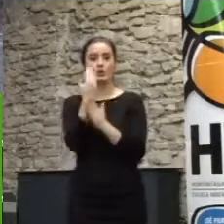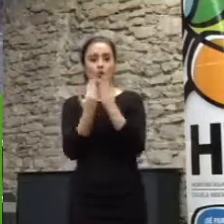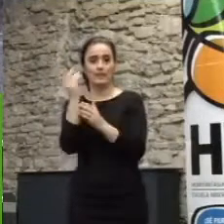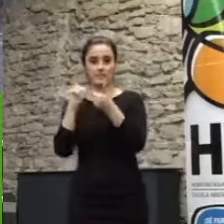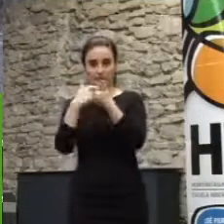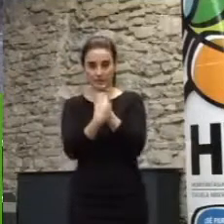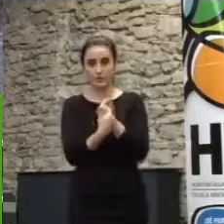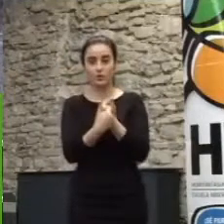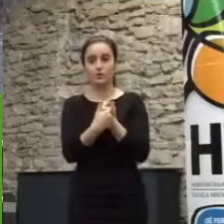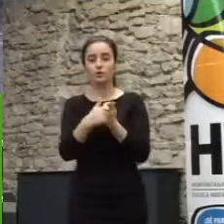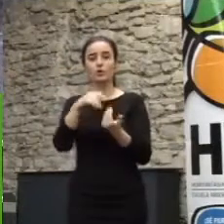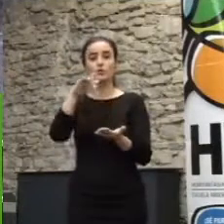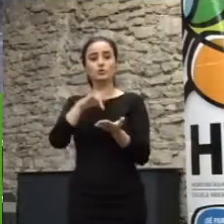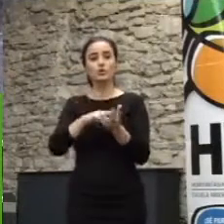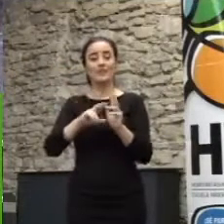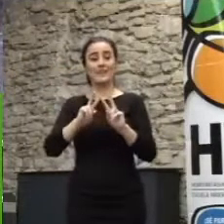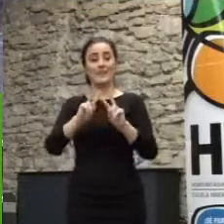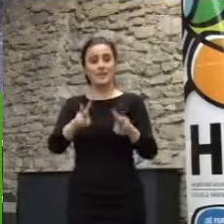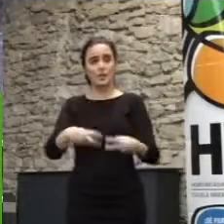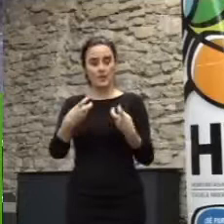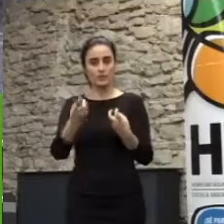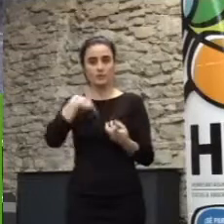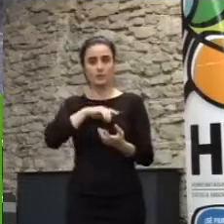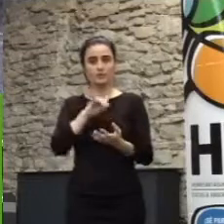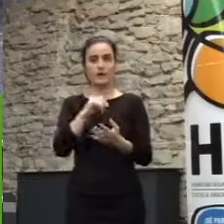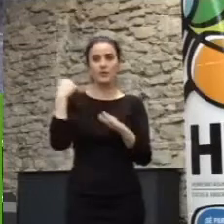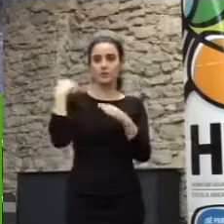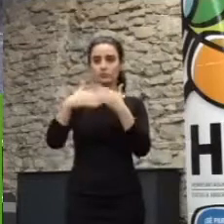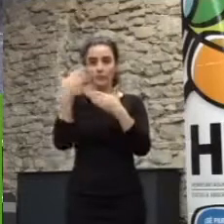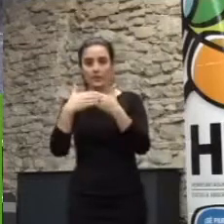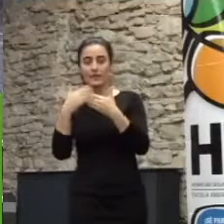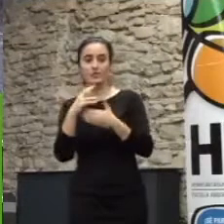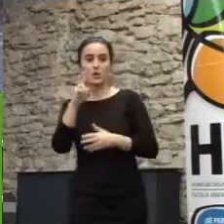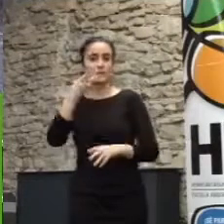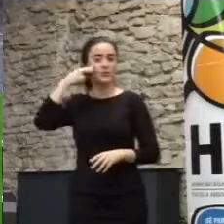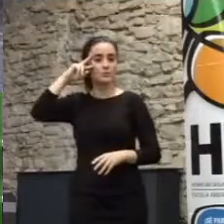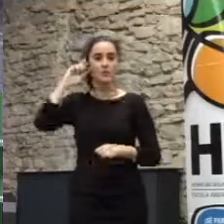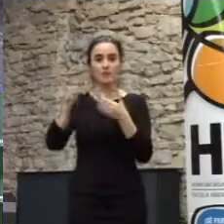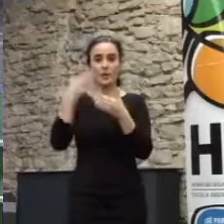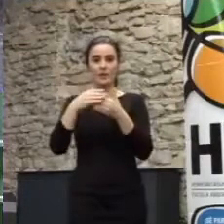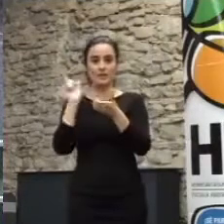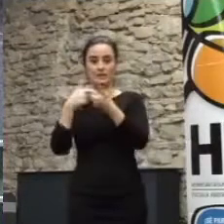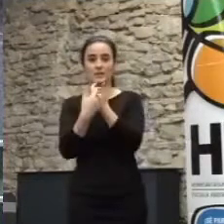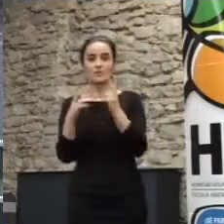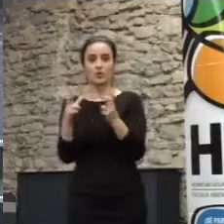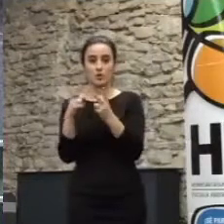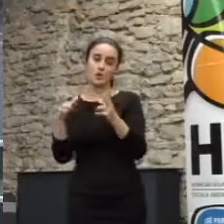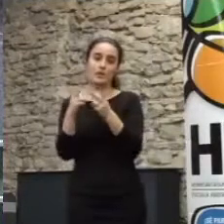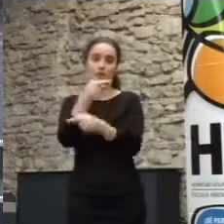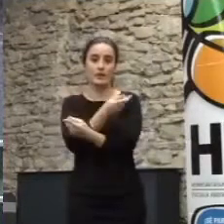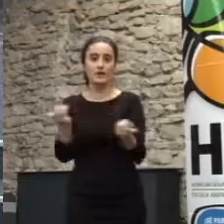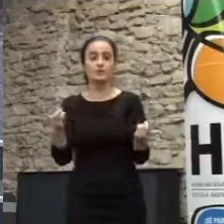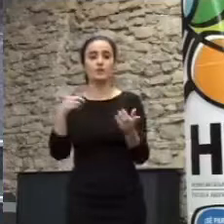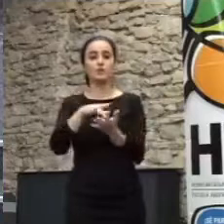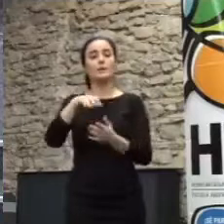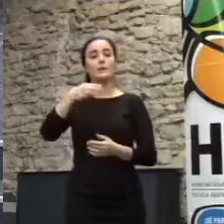ciudadana, en este caso en clave de innovación. Vamos a tener nuevas tendencias y experiencias innovadoras en participación ciudadana. Estará Bernardo Gutiérrez, periodista,